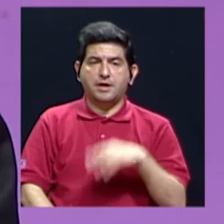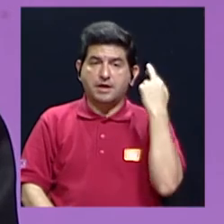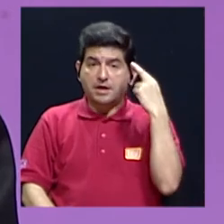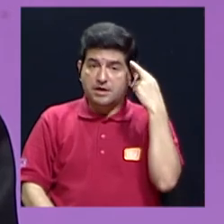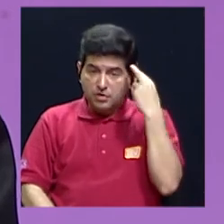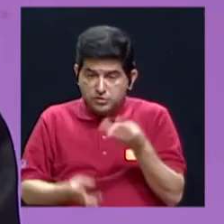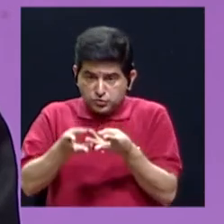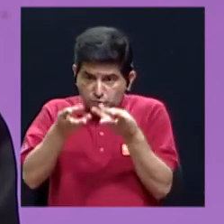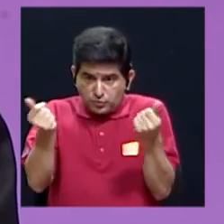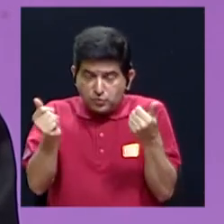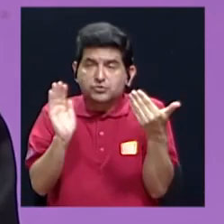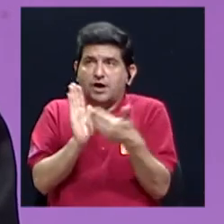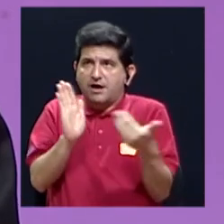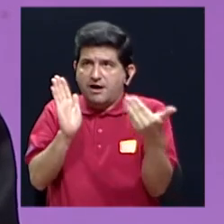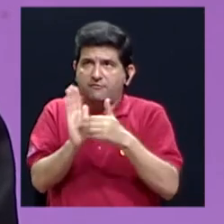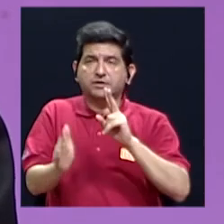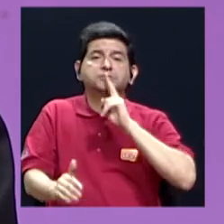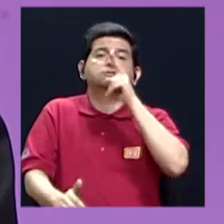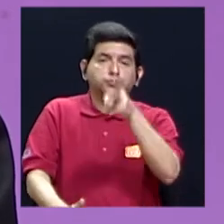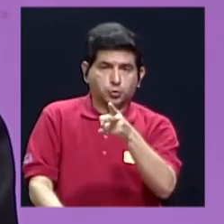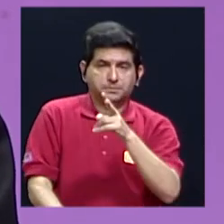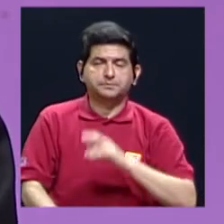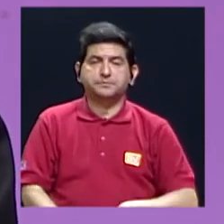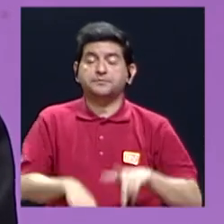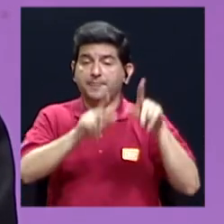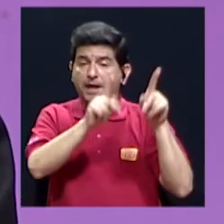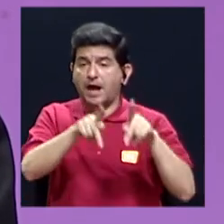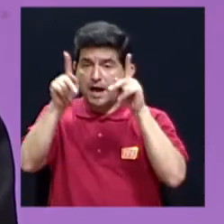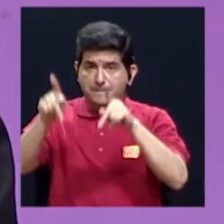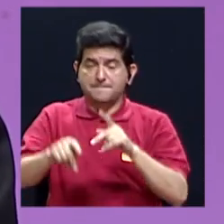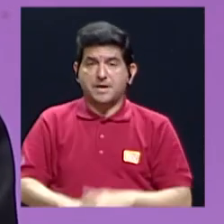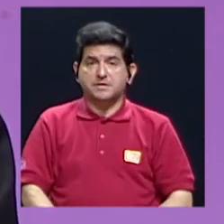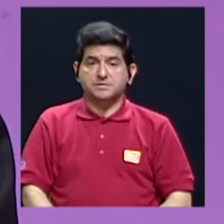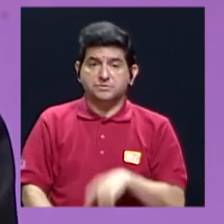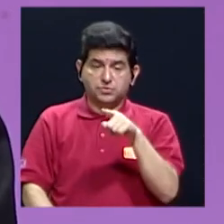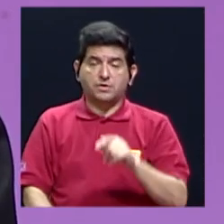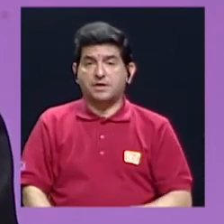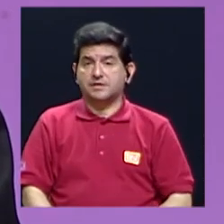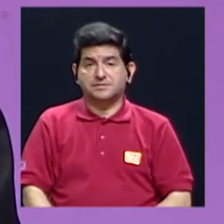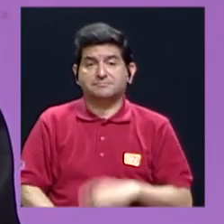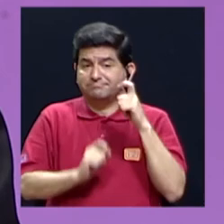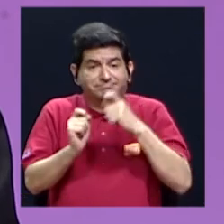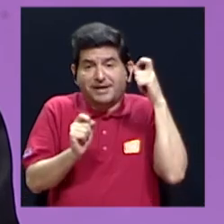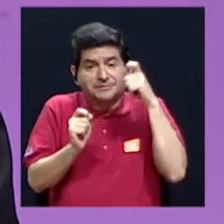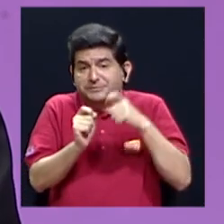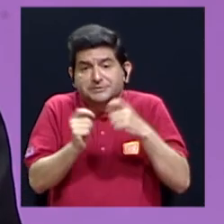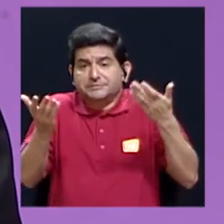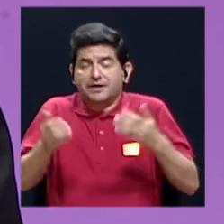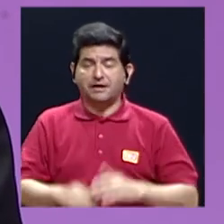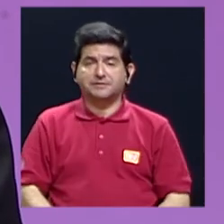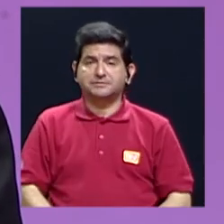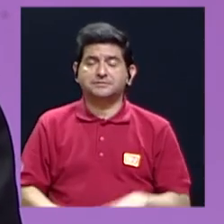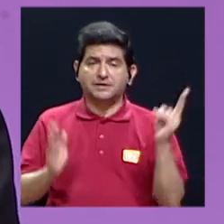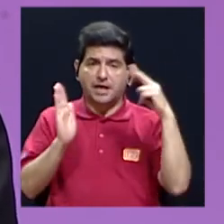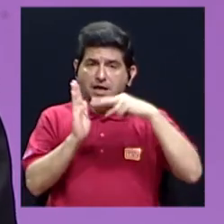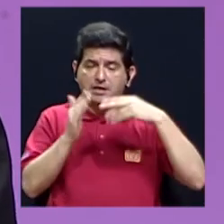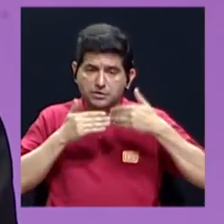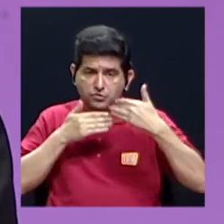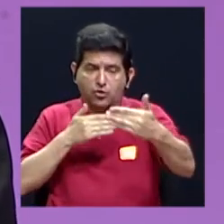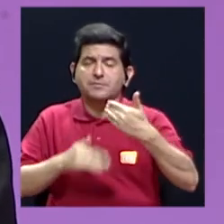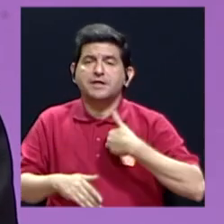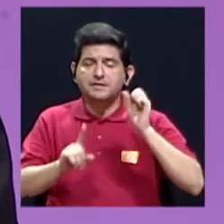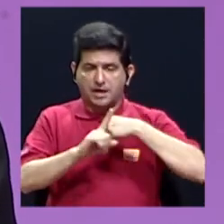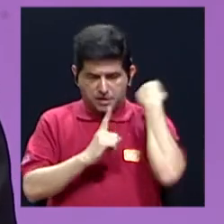provocar una afectación real a personas de carne y hueso. Y desde el 2000 tenemos